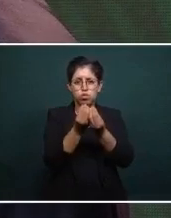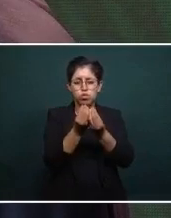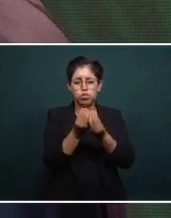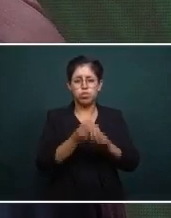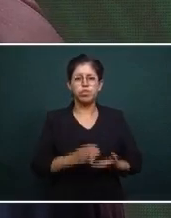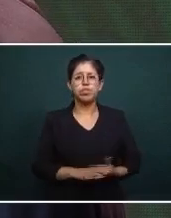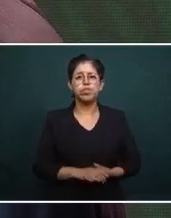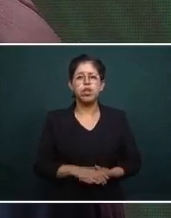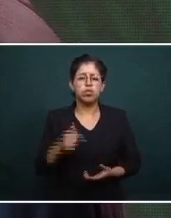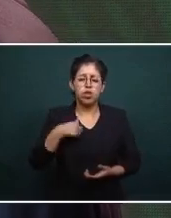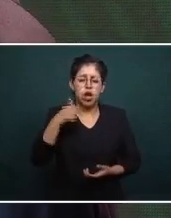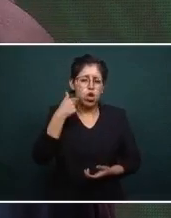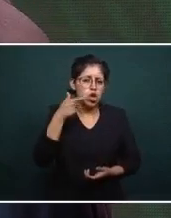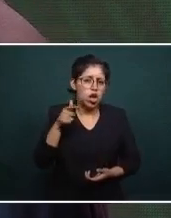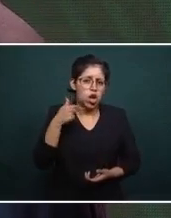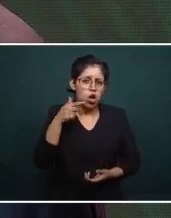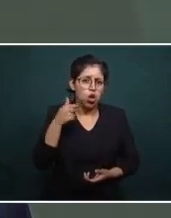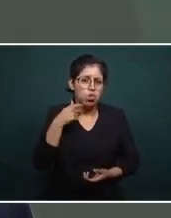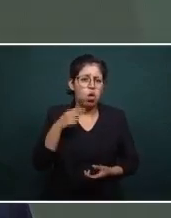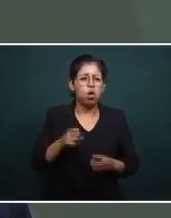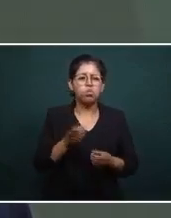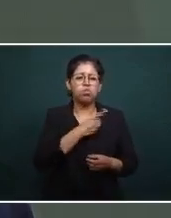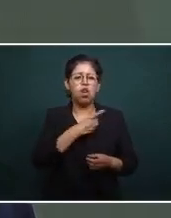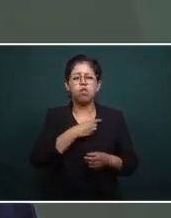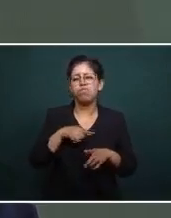operativos sueltos.